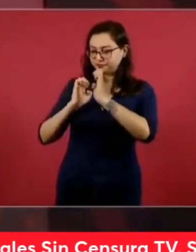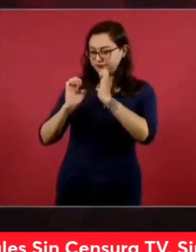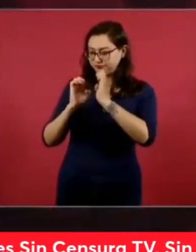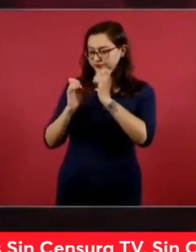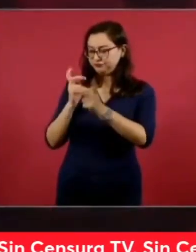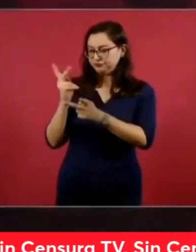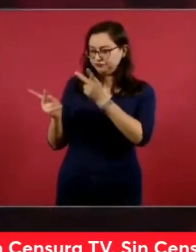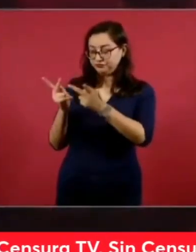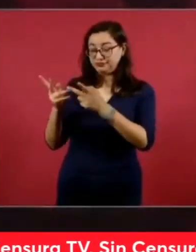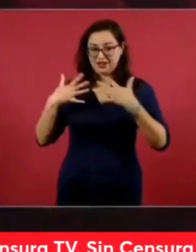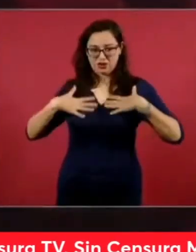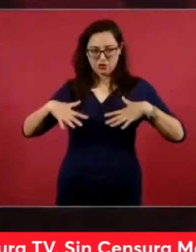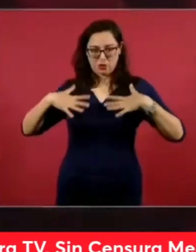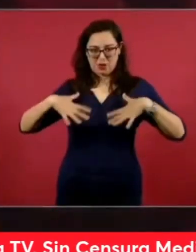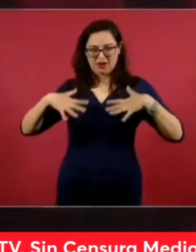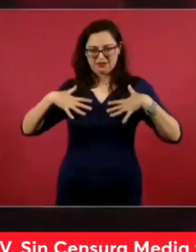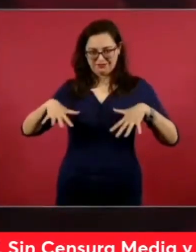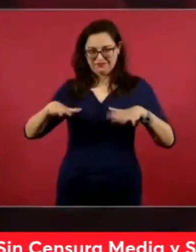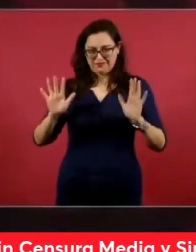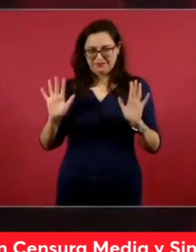posibilidad de réplica. Y en la televisión,